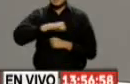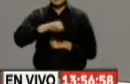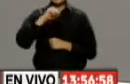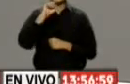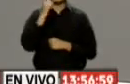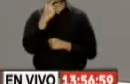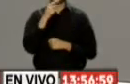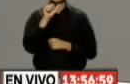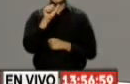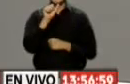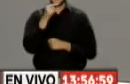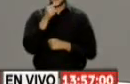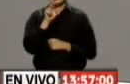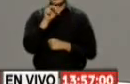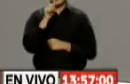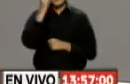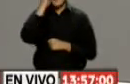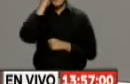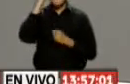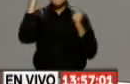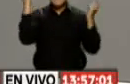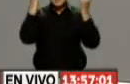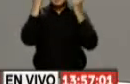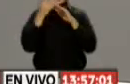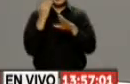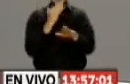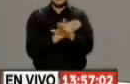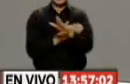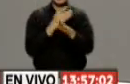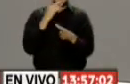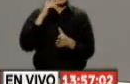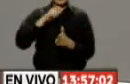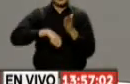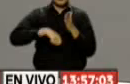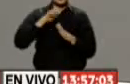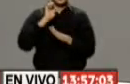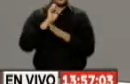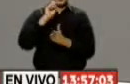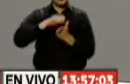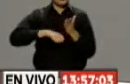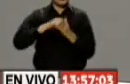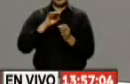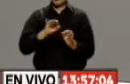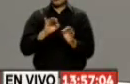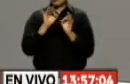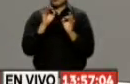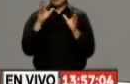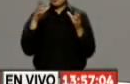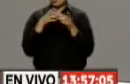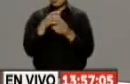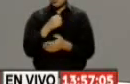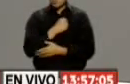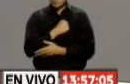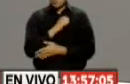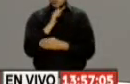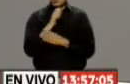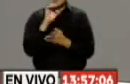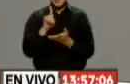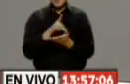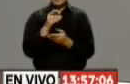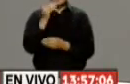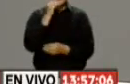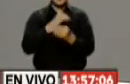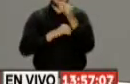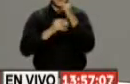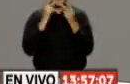Chagra. Esta tradicional fiesta recibió hace poco la designación como Patrimonio Cultural Inmaterial del Ecuador. Danza, comida y